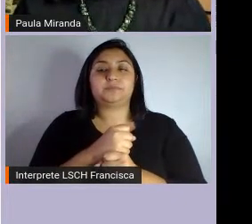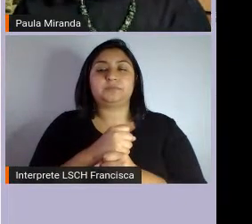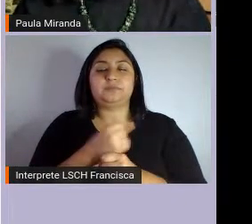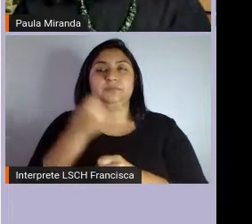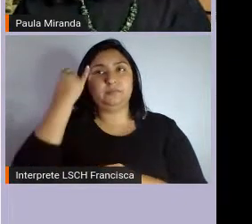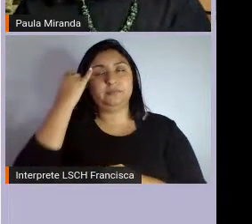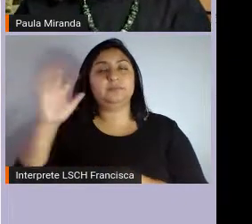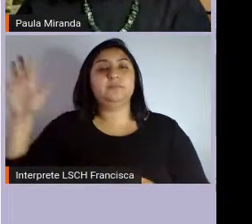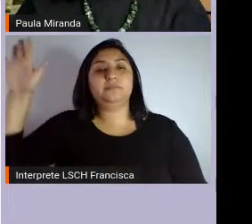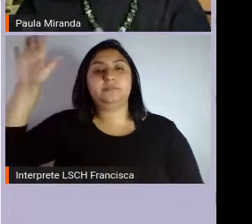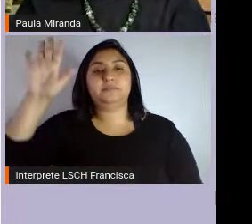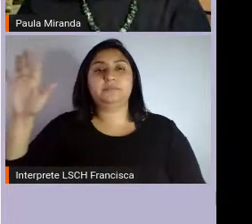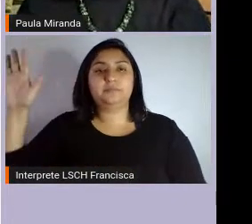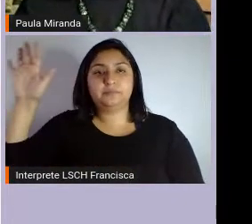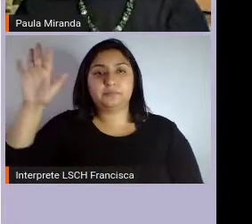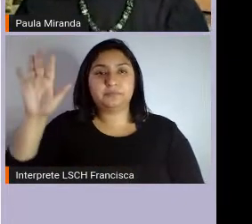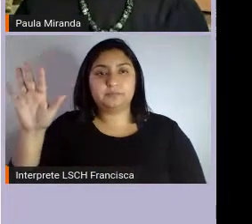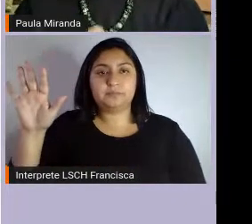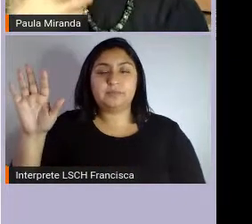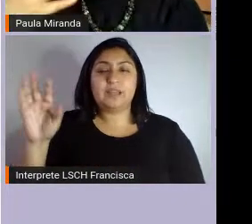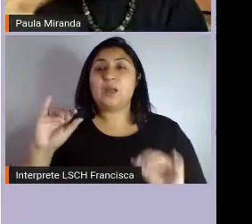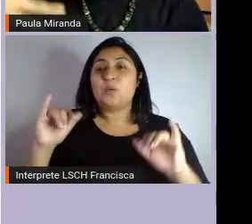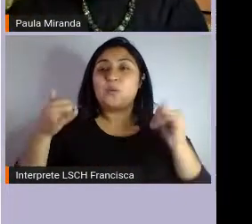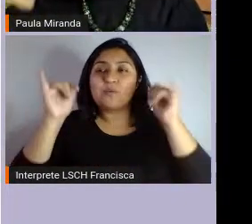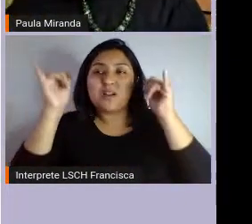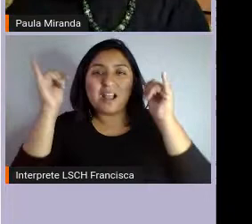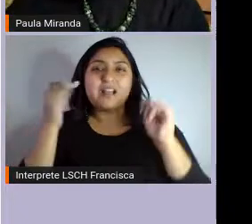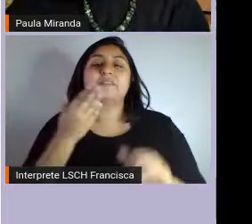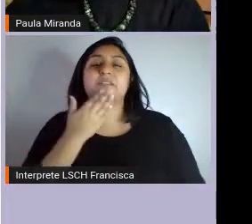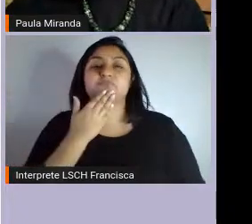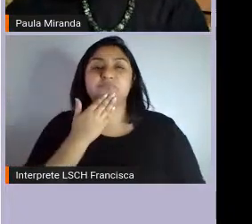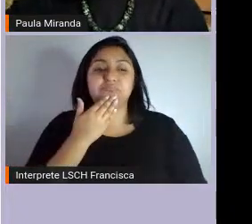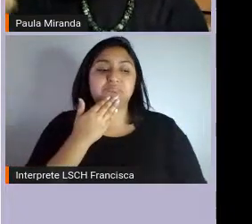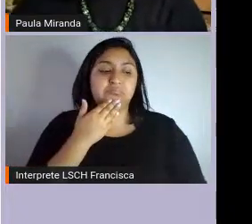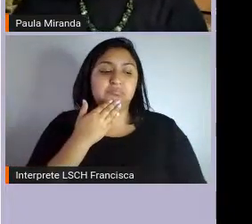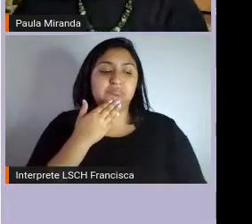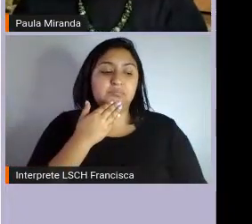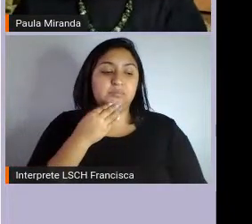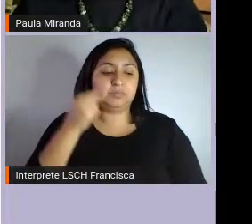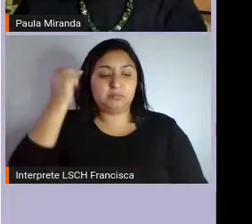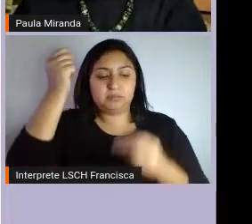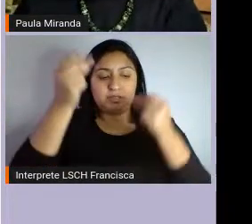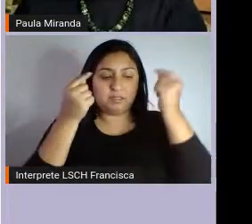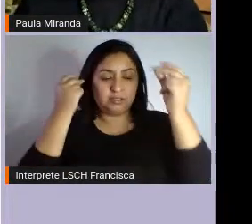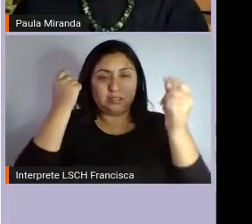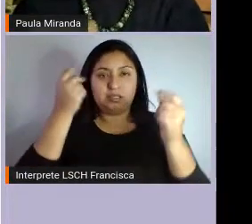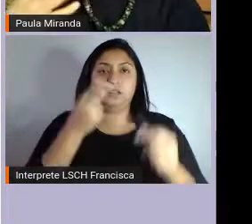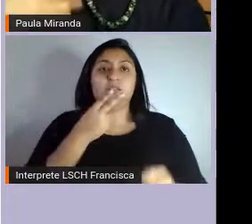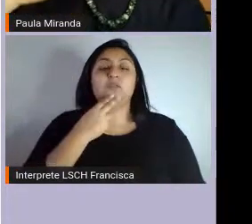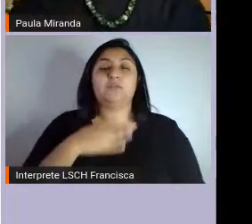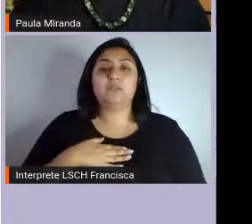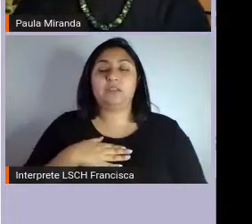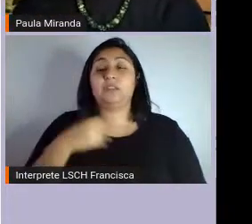imaginaba, era muy juguetona también, o sea, se estaba como creando en la vida y en su arte otras posibilidades